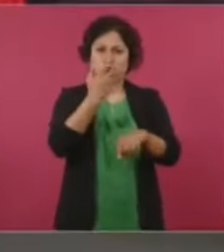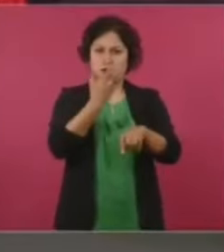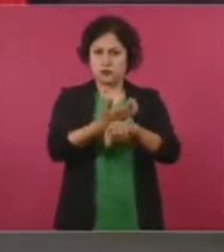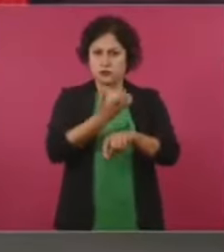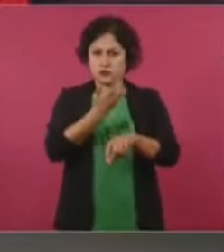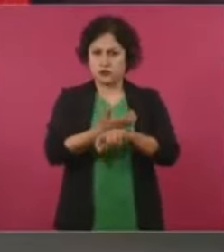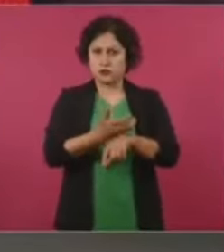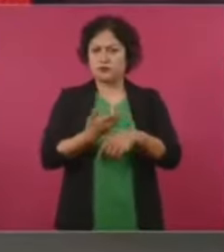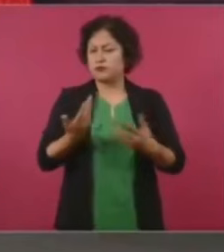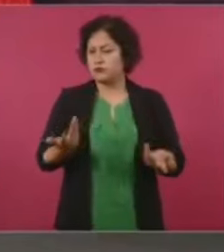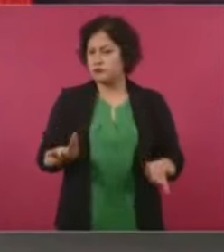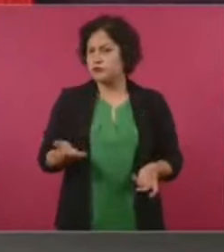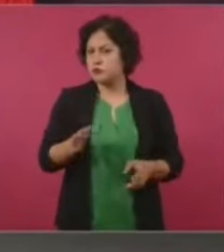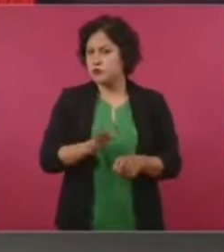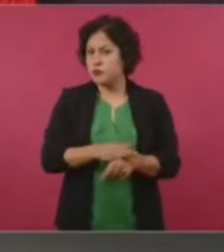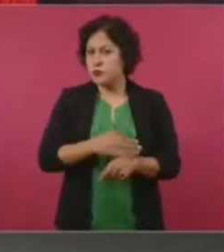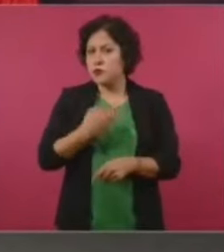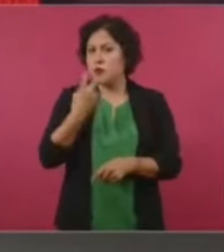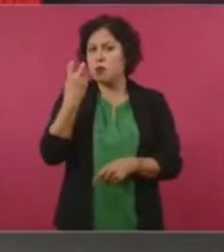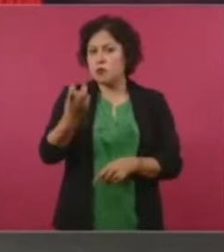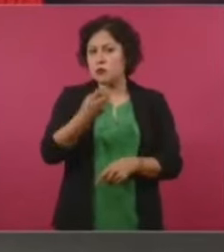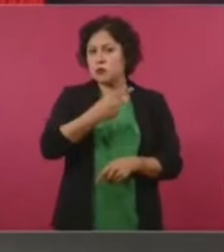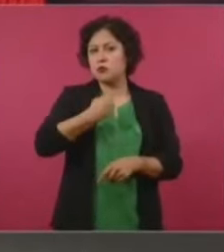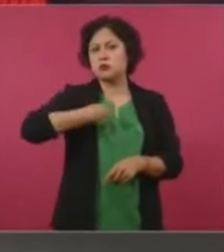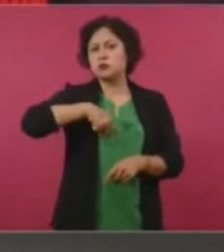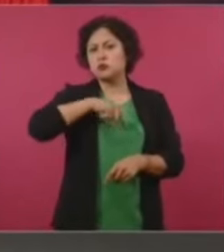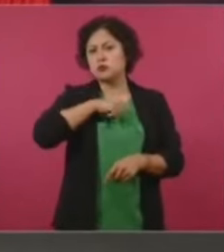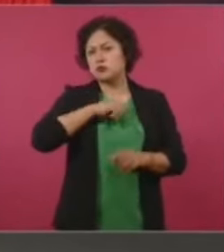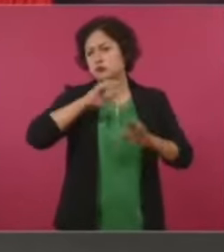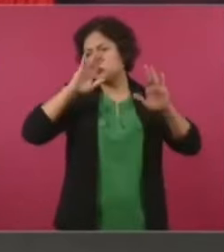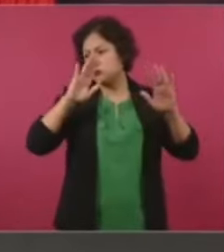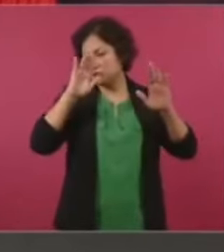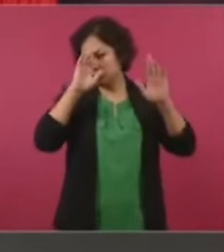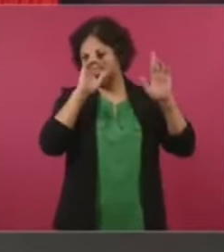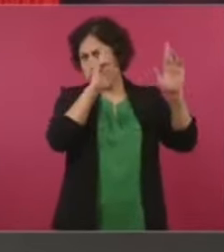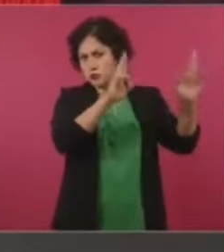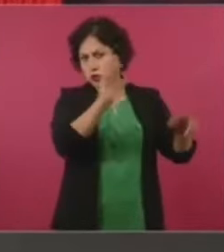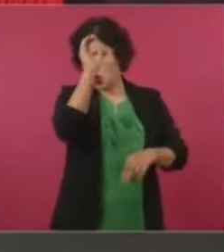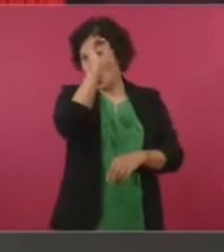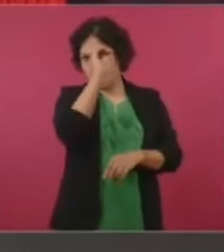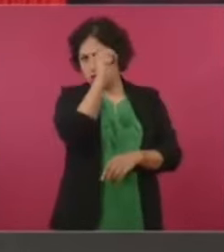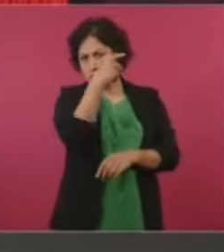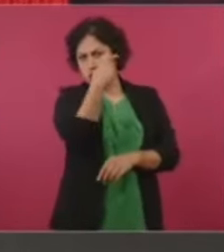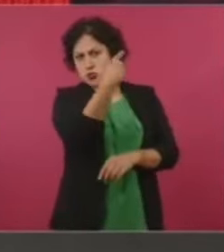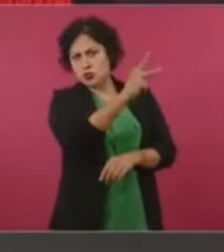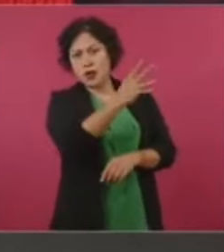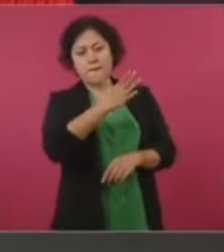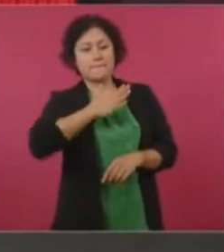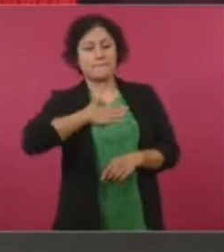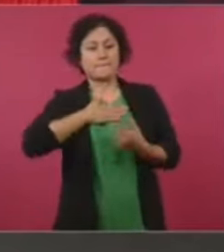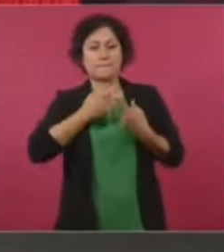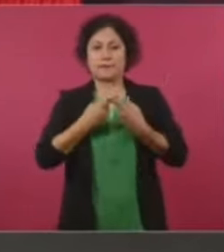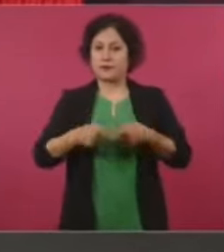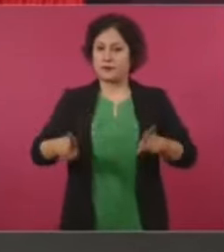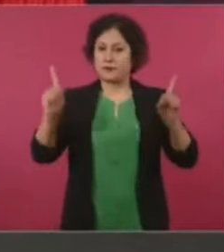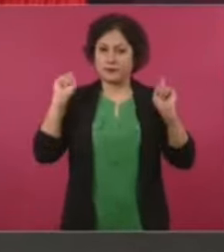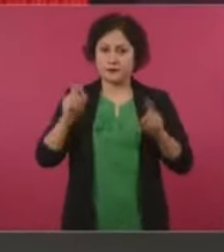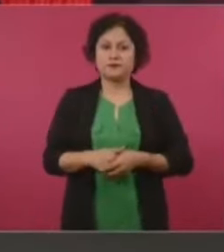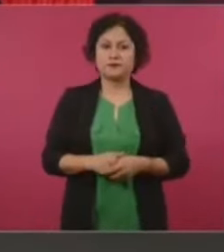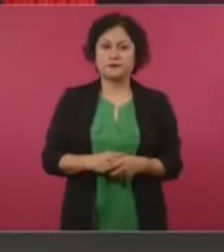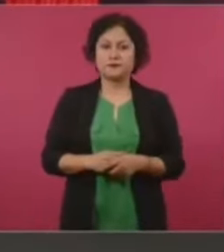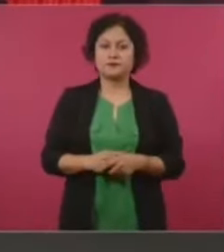analizar críticamente la información que recibimos. Debemos ser conscientes de que no todo lo que se dice en época de elecciones